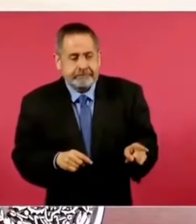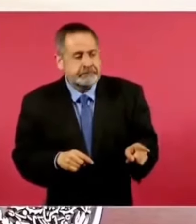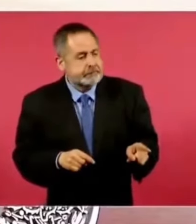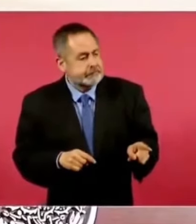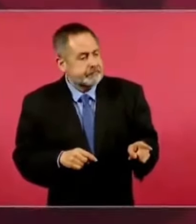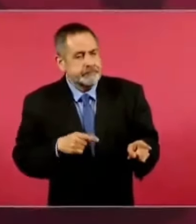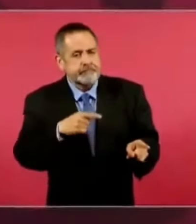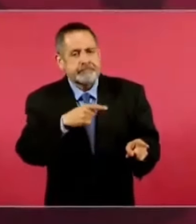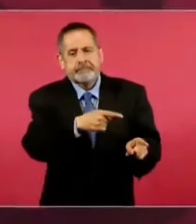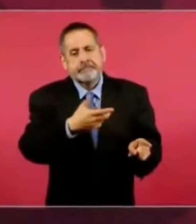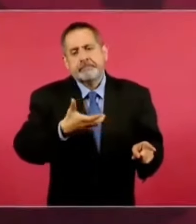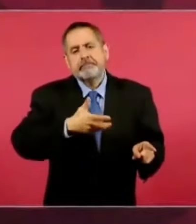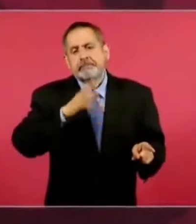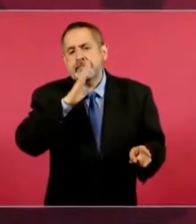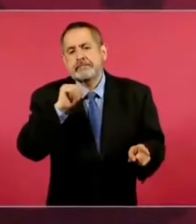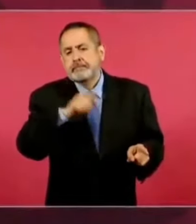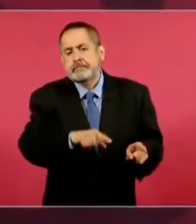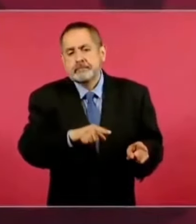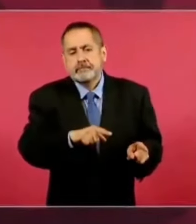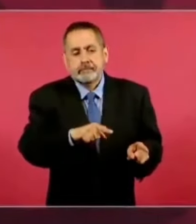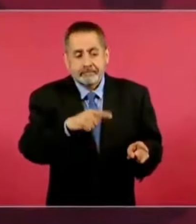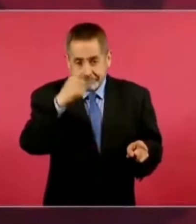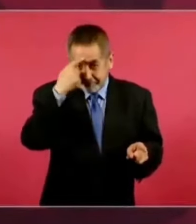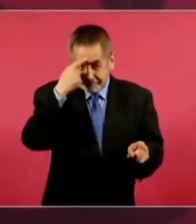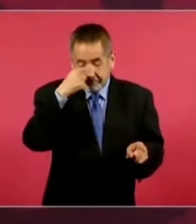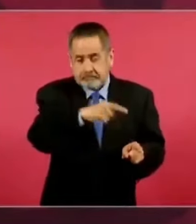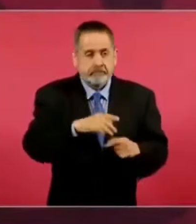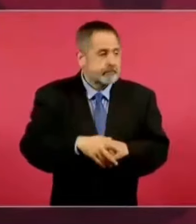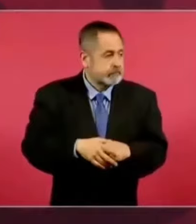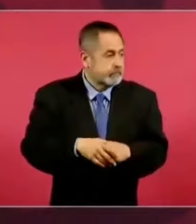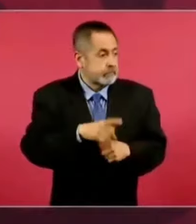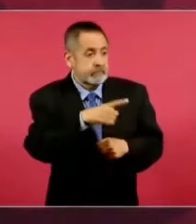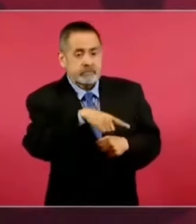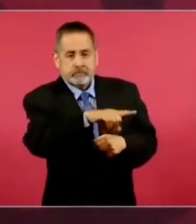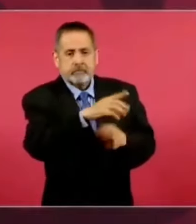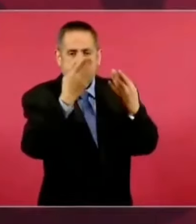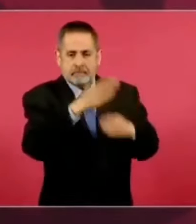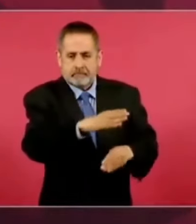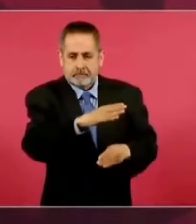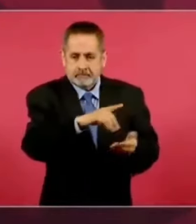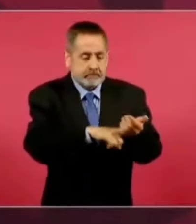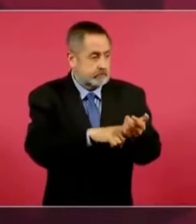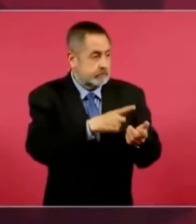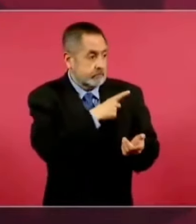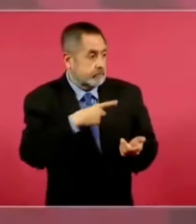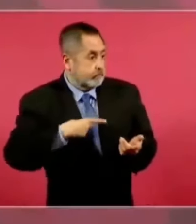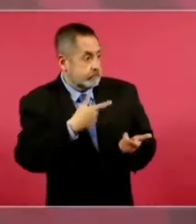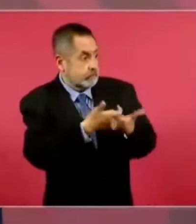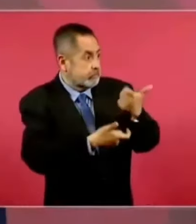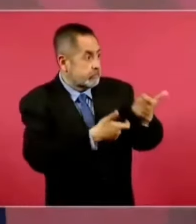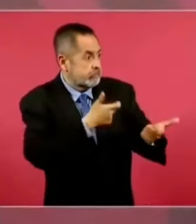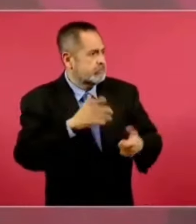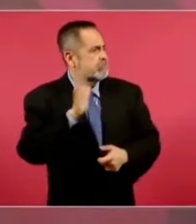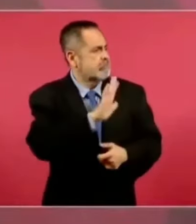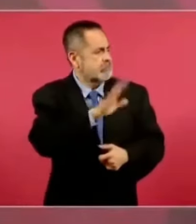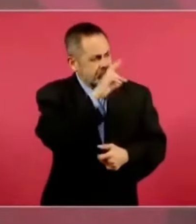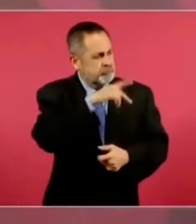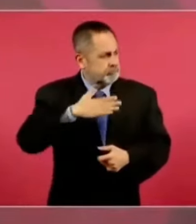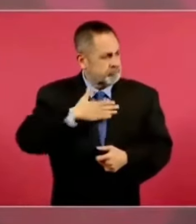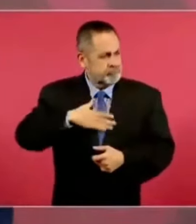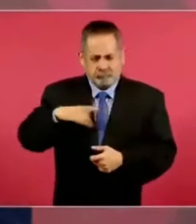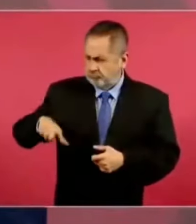lo que hizo de convertir las deudas privadas de unos cuantos en deuda